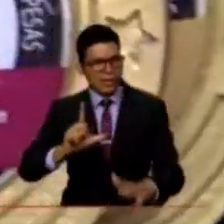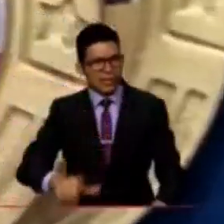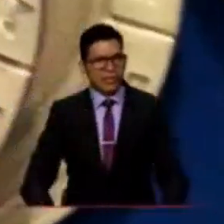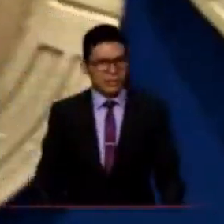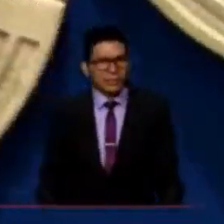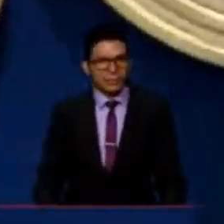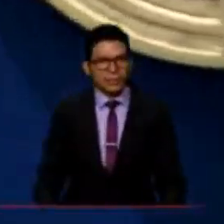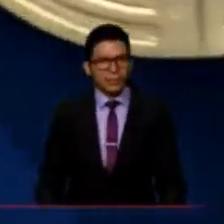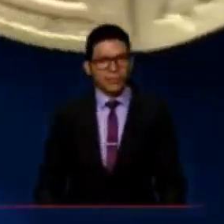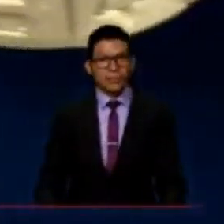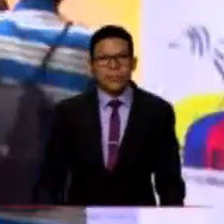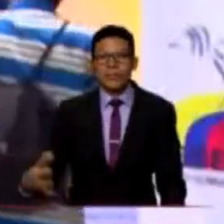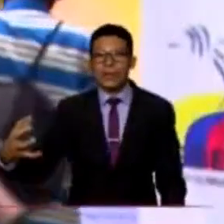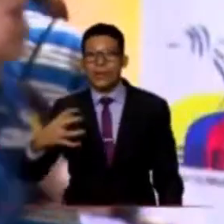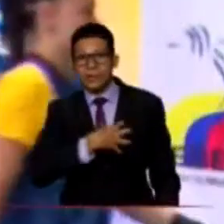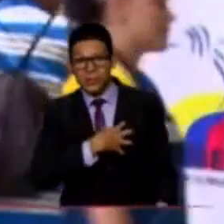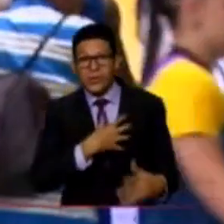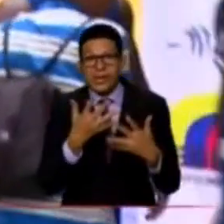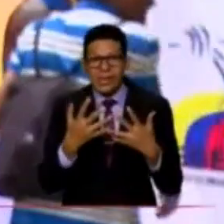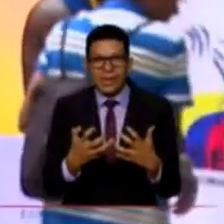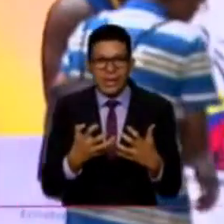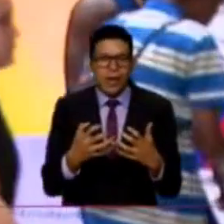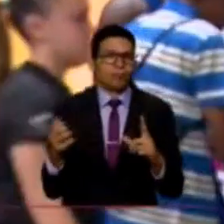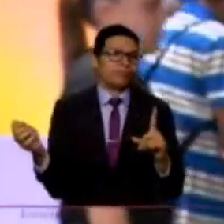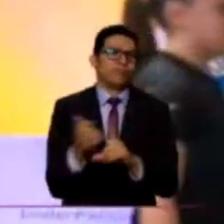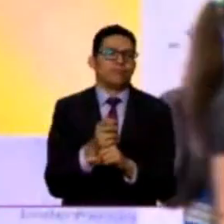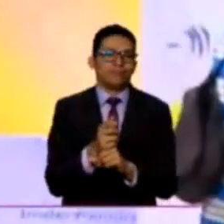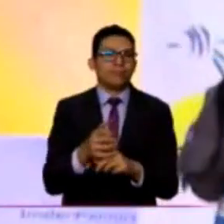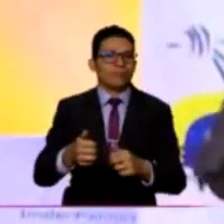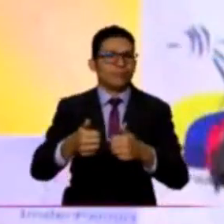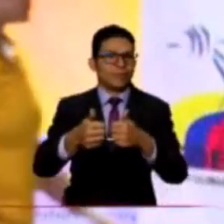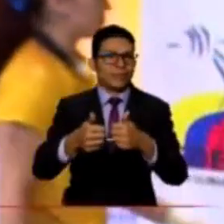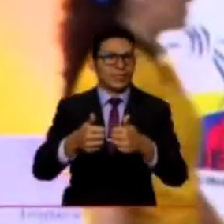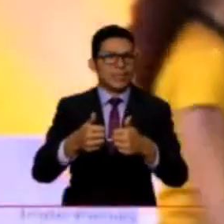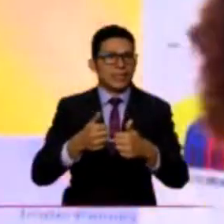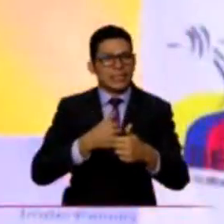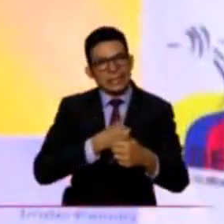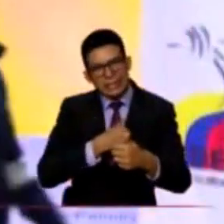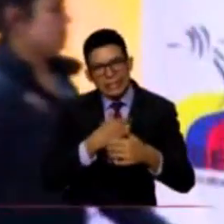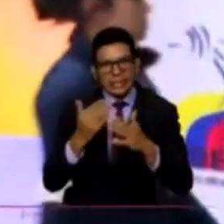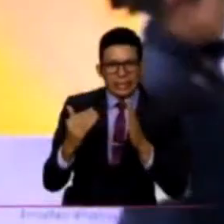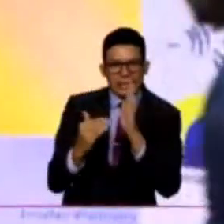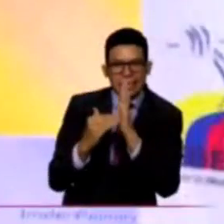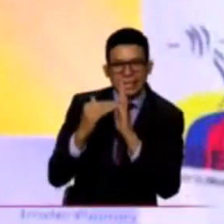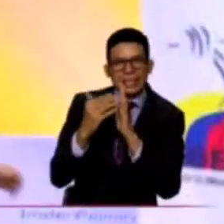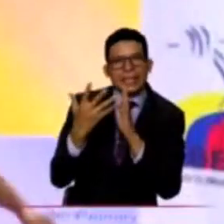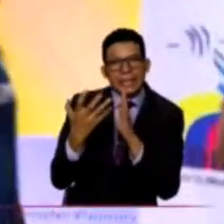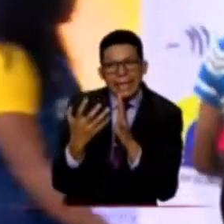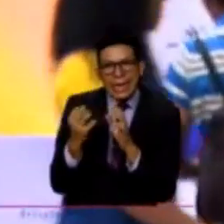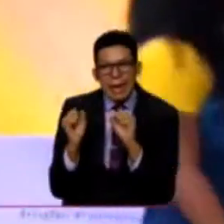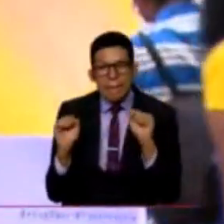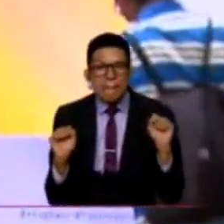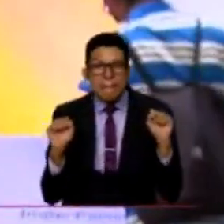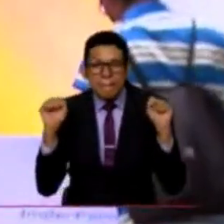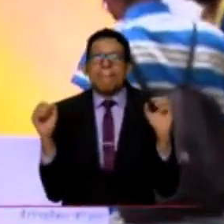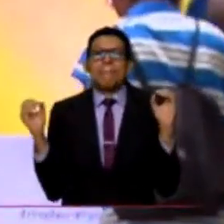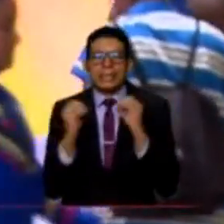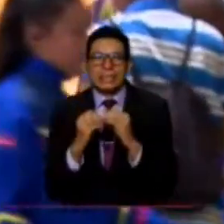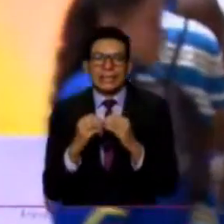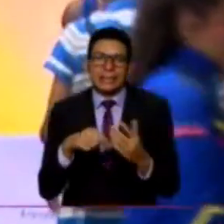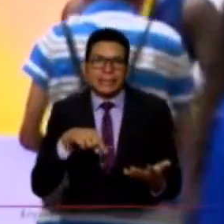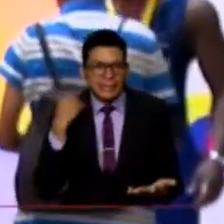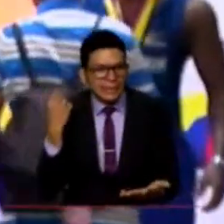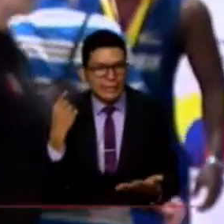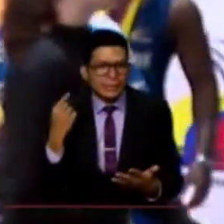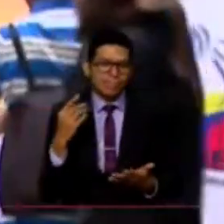El objetivo era quedar campeón y pues se logró, pero pues tenía unas marcas presupuestadas que no alcancé a hacer por